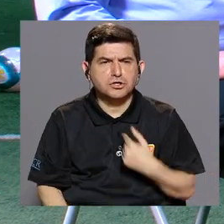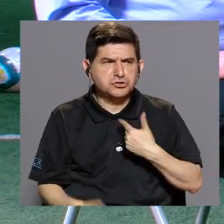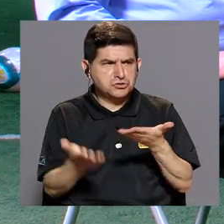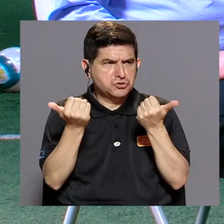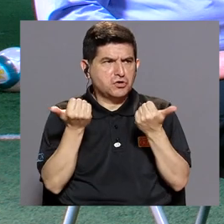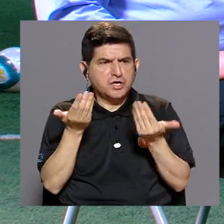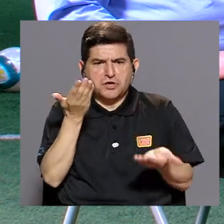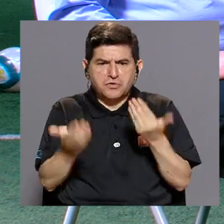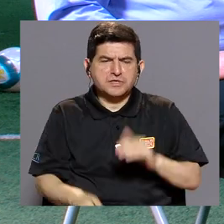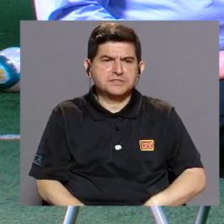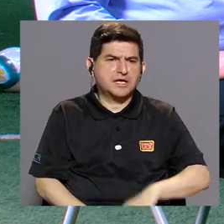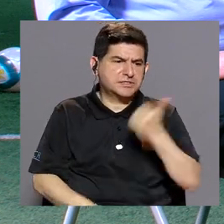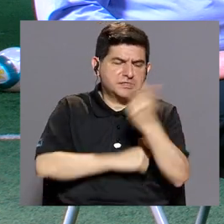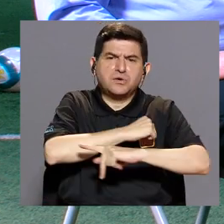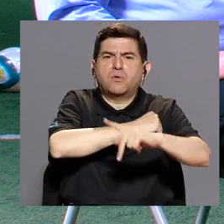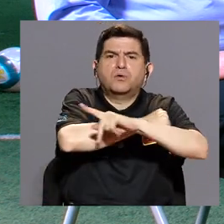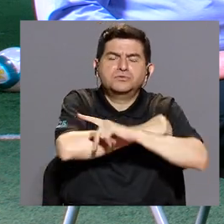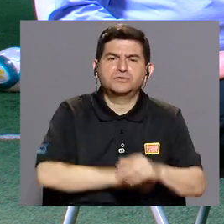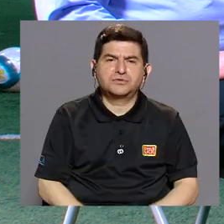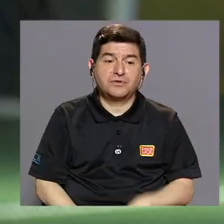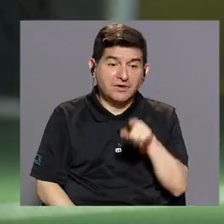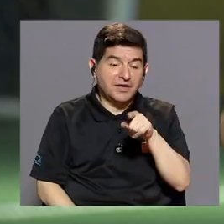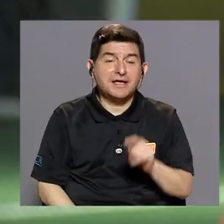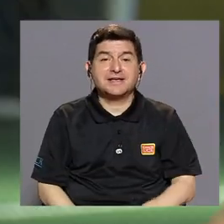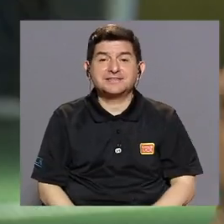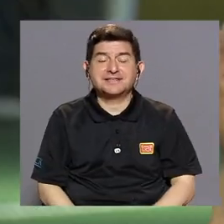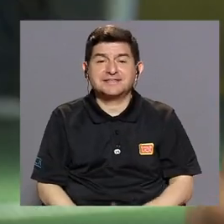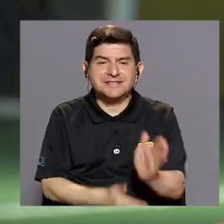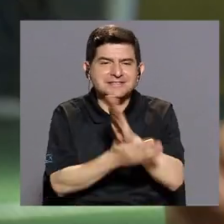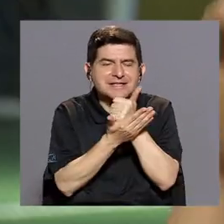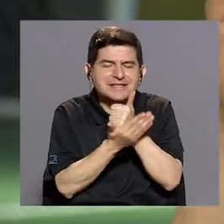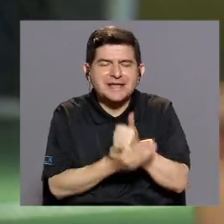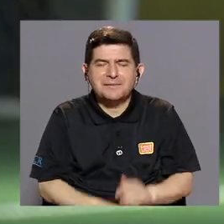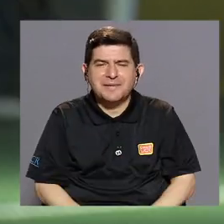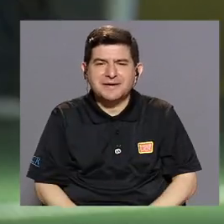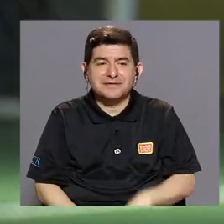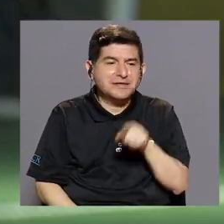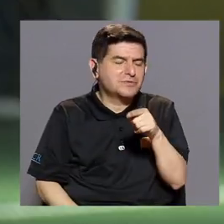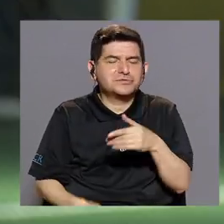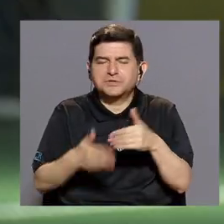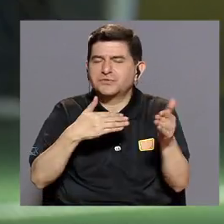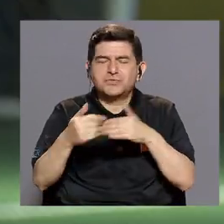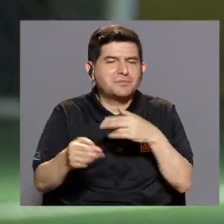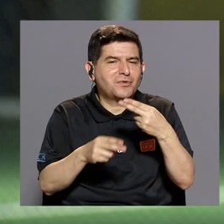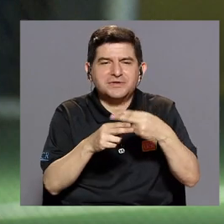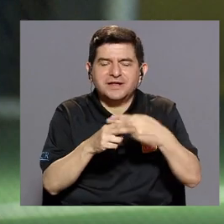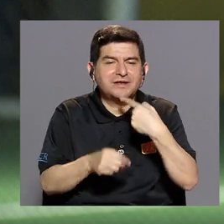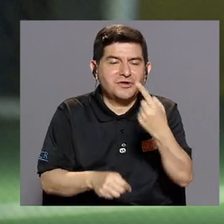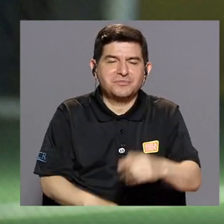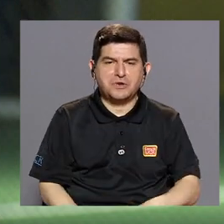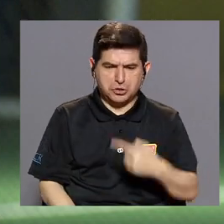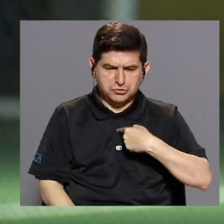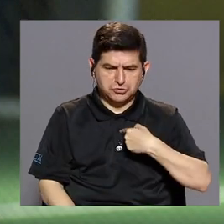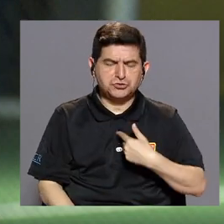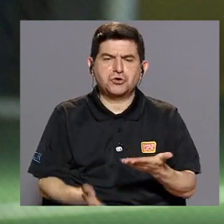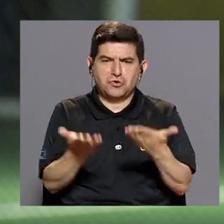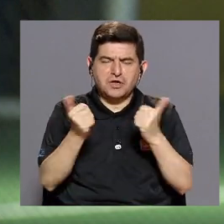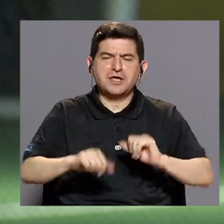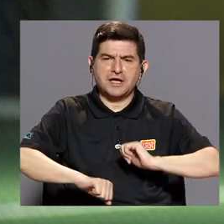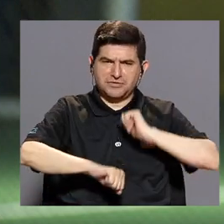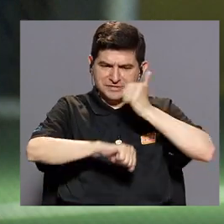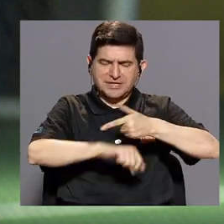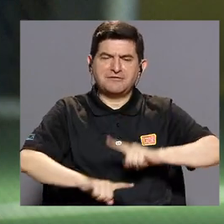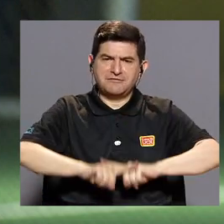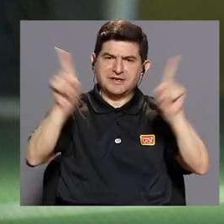yo quiero más, yo quiero salir. Y ahí es donde está realmente esa tecla, ese switch, todo como lo querías ver, que dice, yo sí voy a hacer la diferencia,